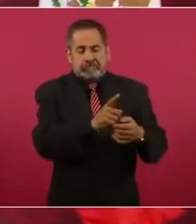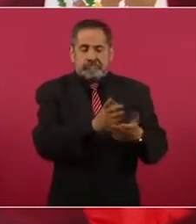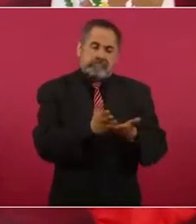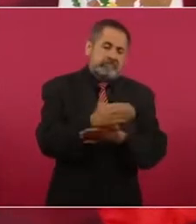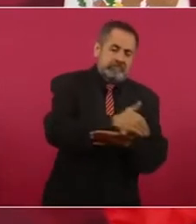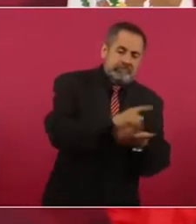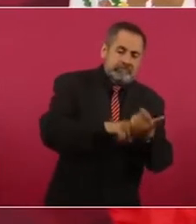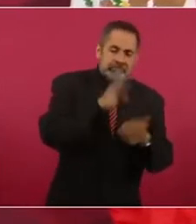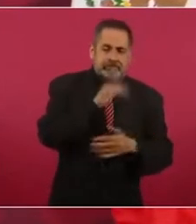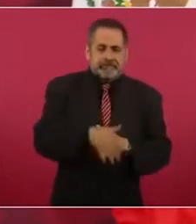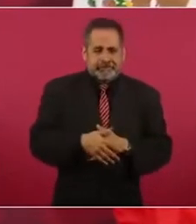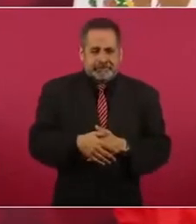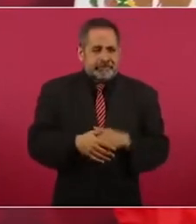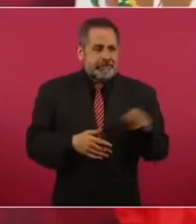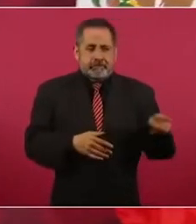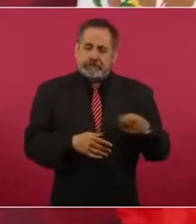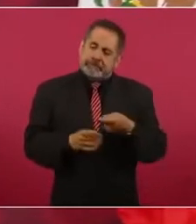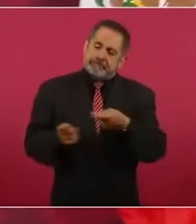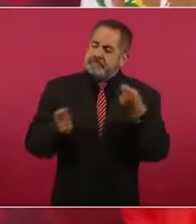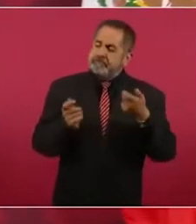antisociales, que no los enganchen.